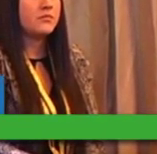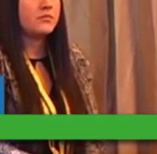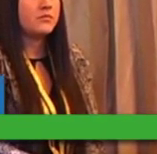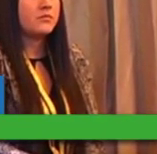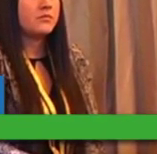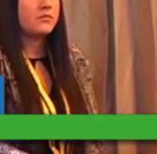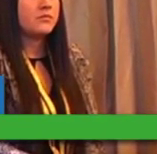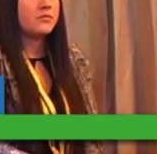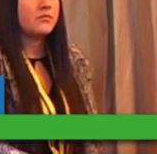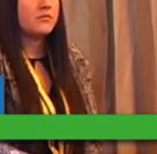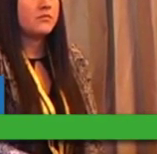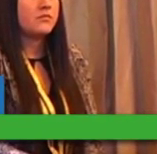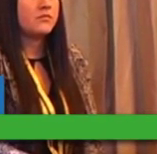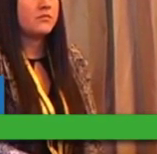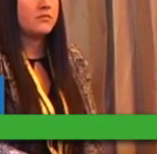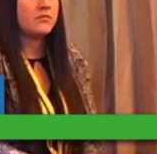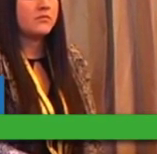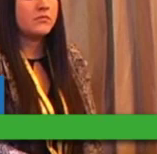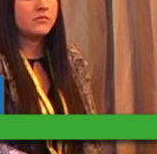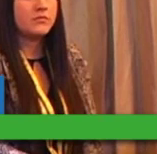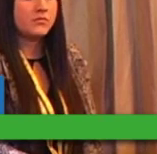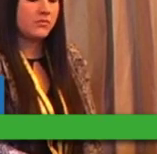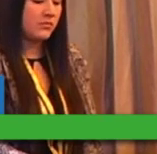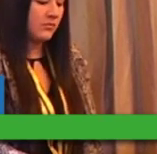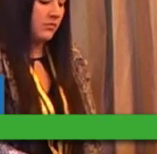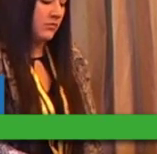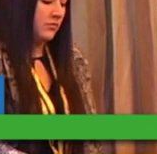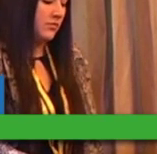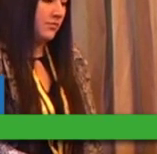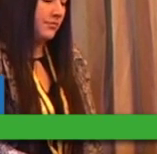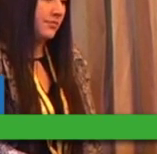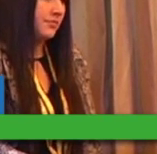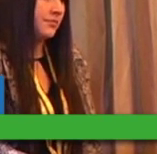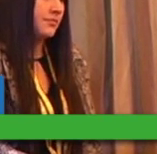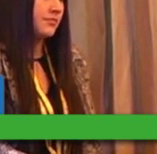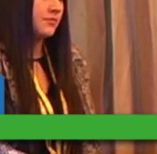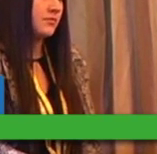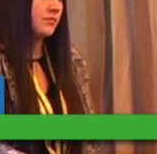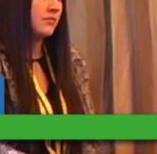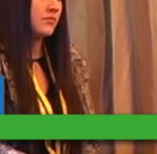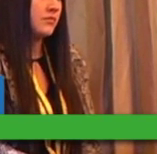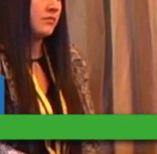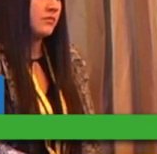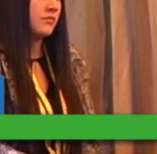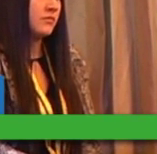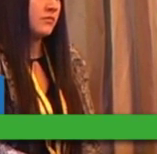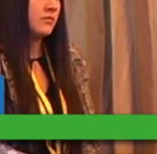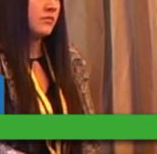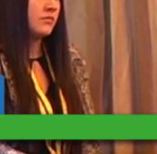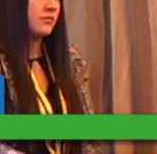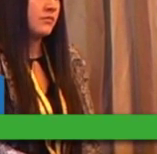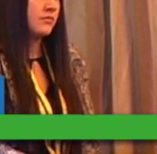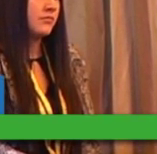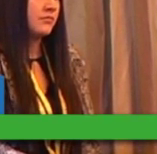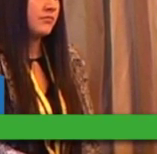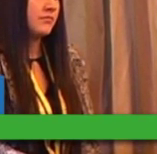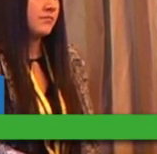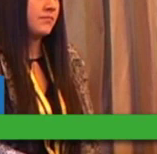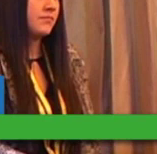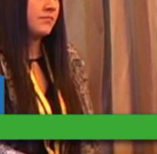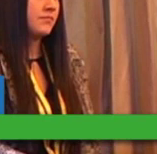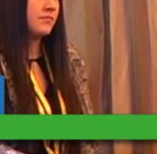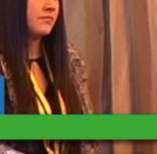policiales, señores funcionarios de la Municipalidad de Miraflores, señores representantes de instituciones educativas,